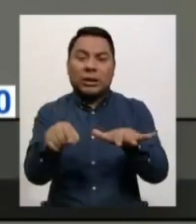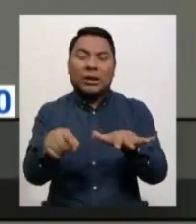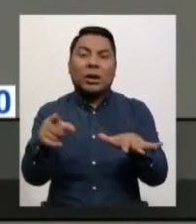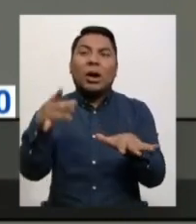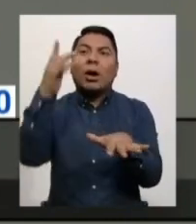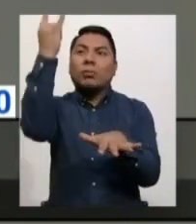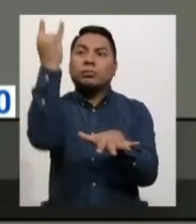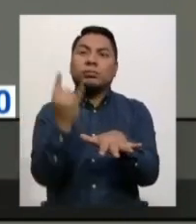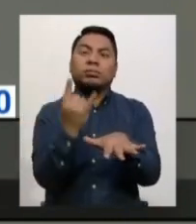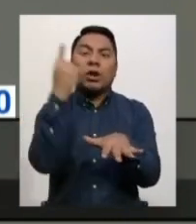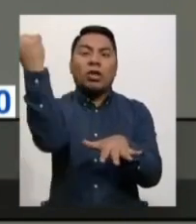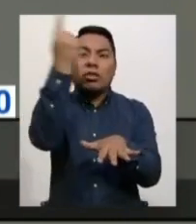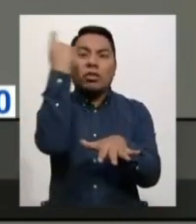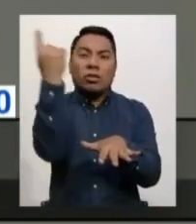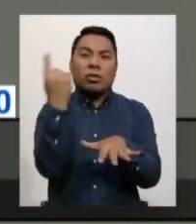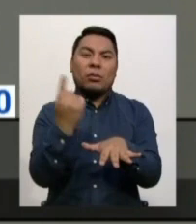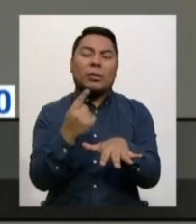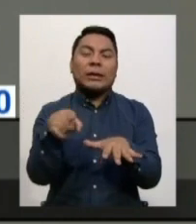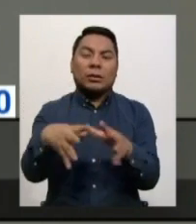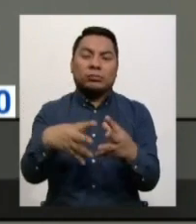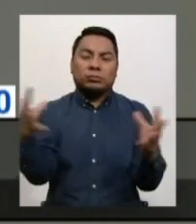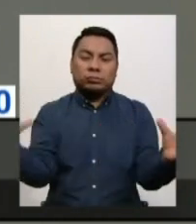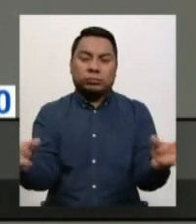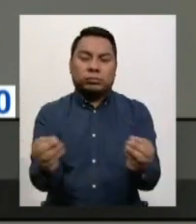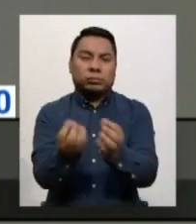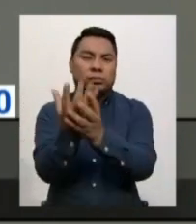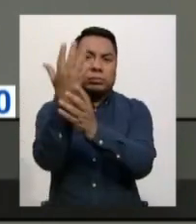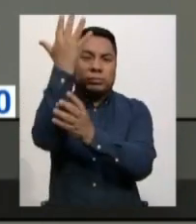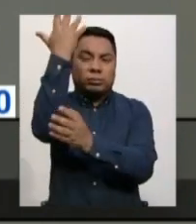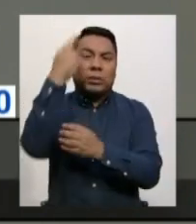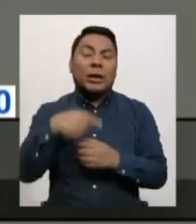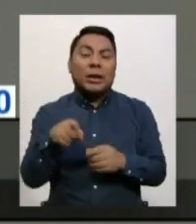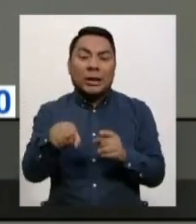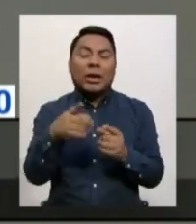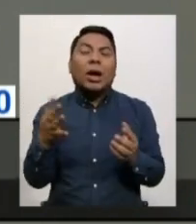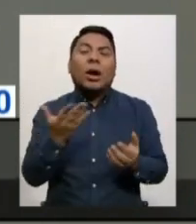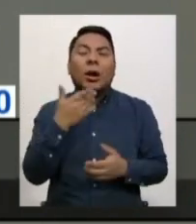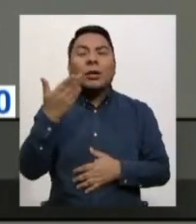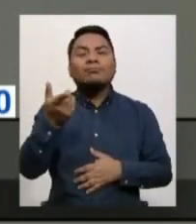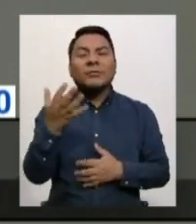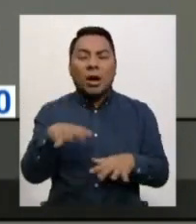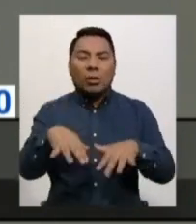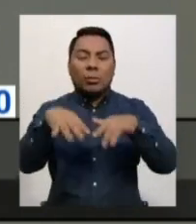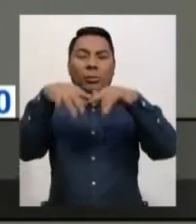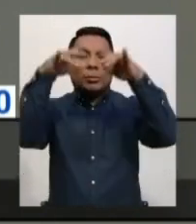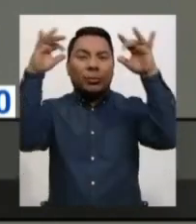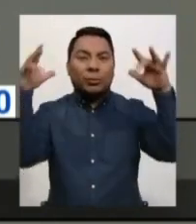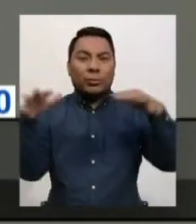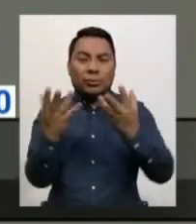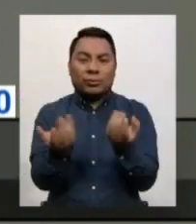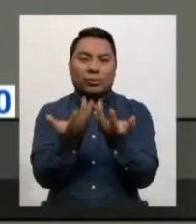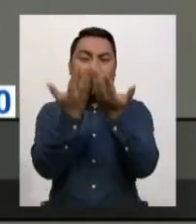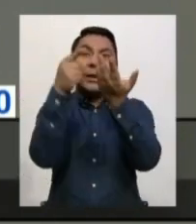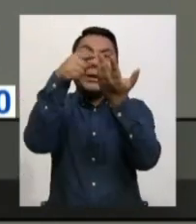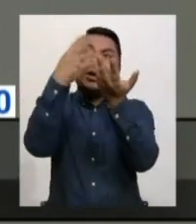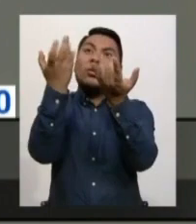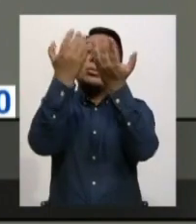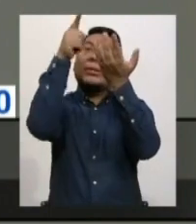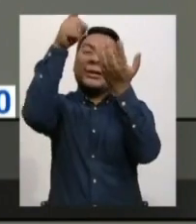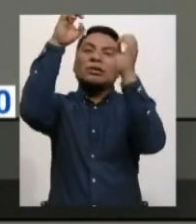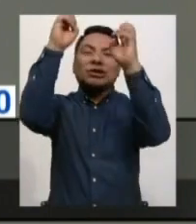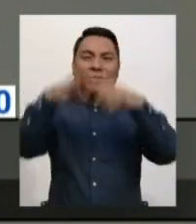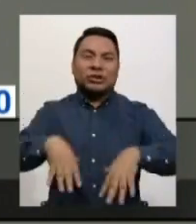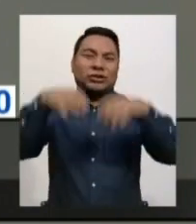tormentas. Además, a mayor temperatura, mayor vapor de agua en la atmósfera. Y eso quiere decir que cuando hay tormentas, la